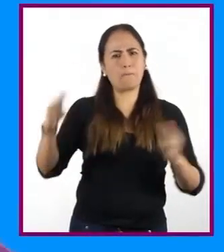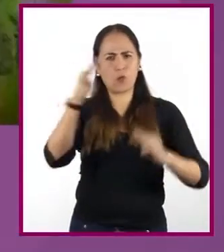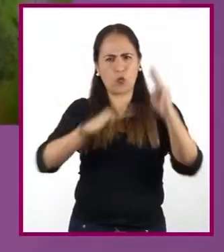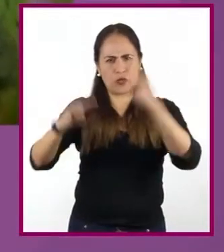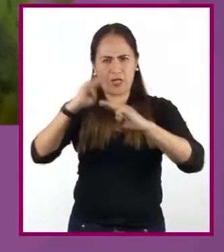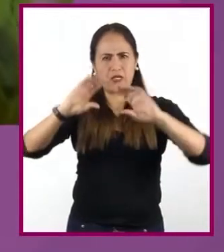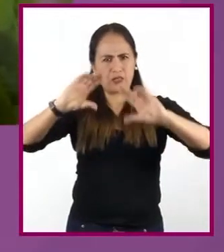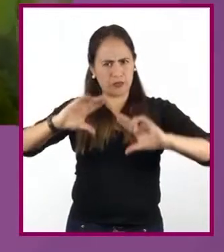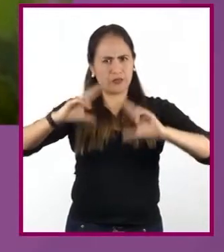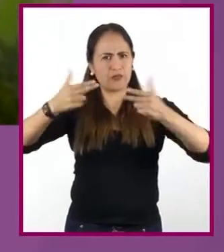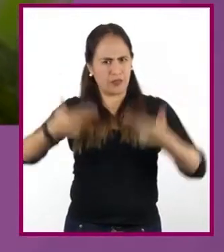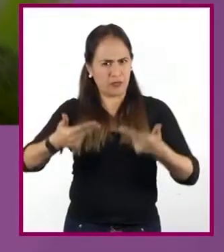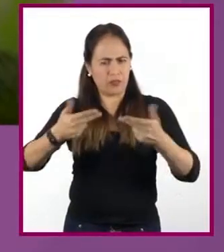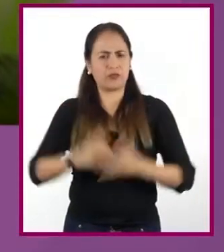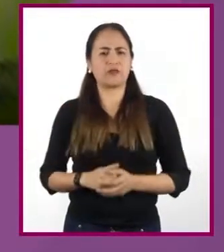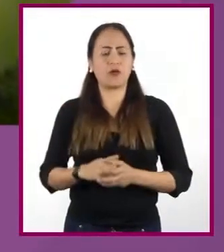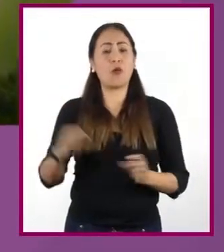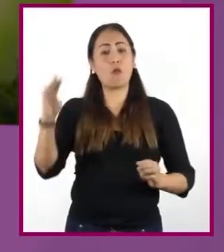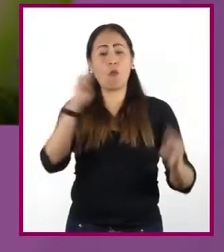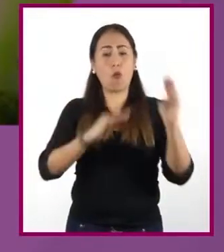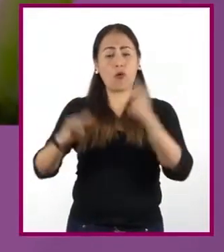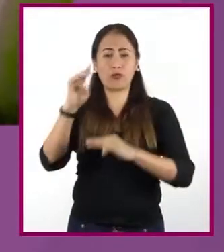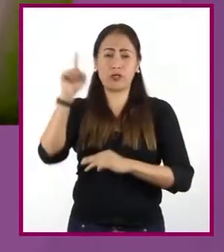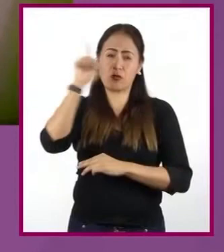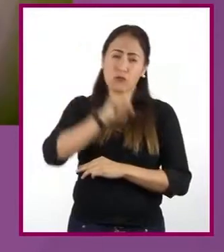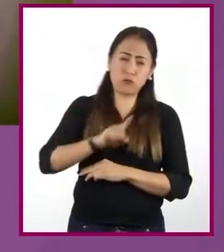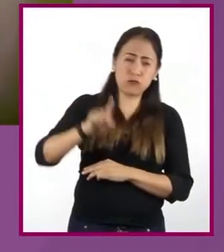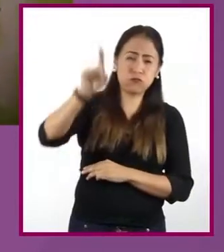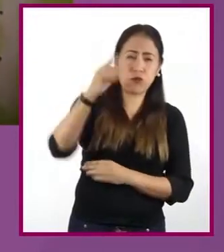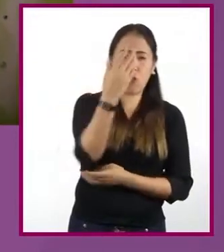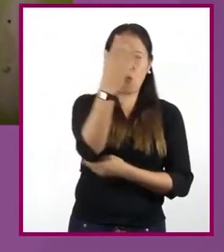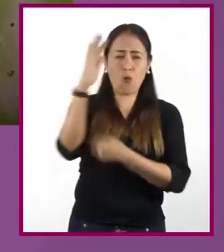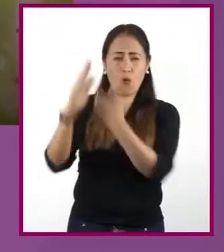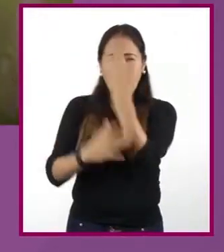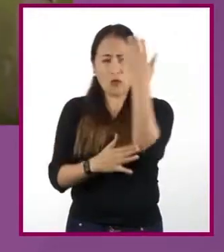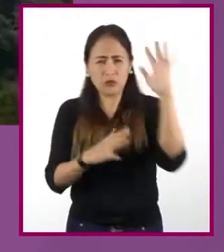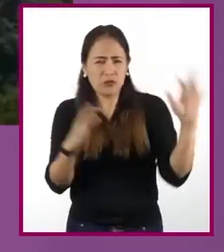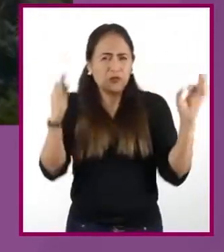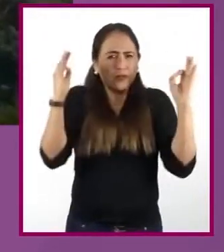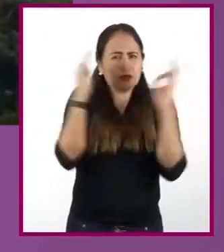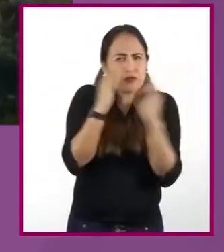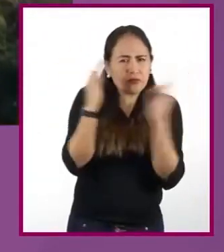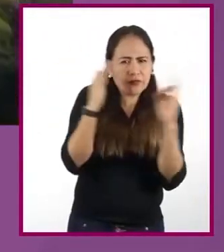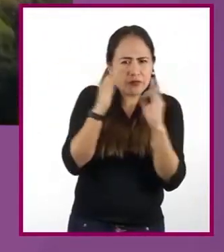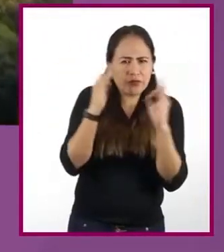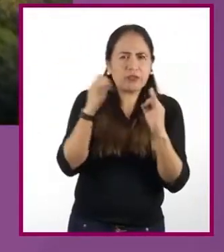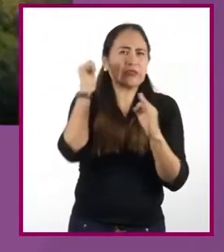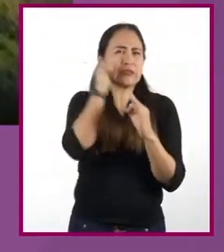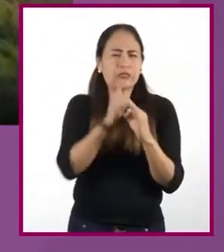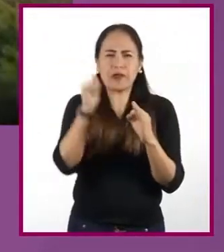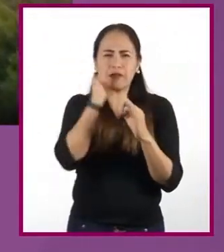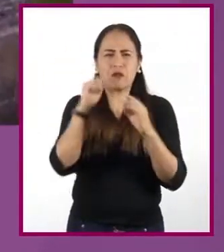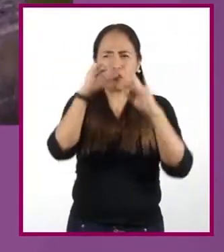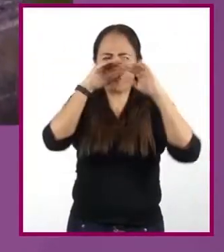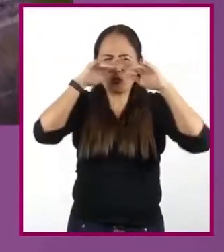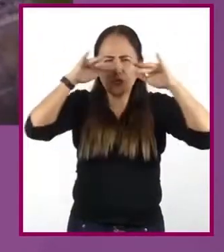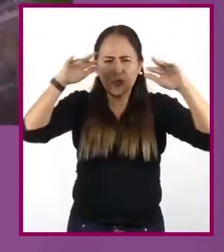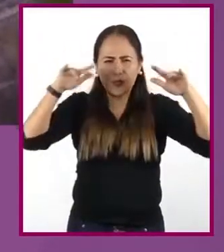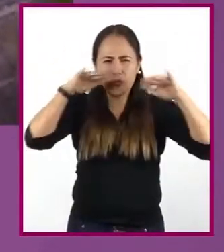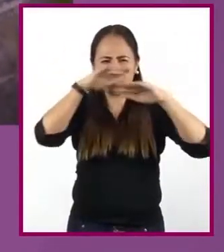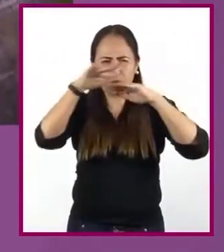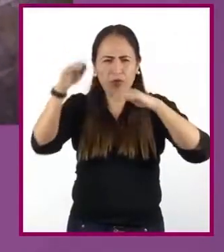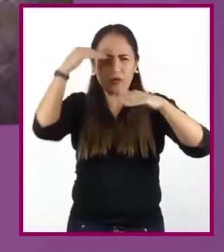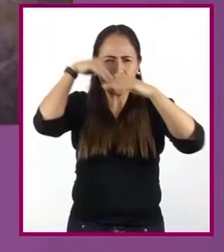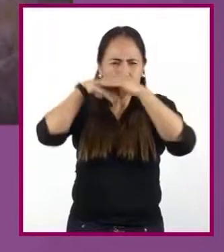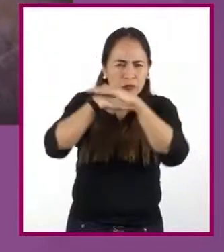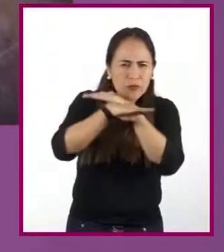Chiapas. Montaña arriba, hacia los fríos bosques de los altos, siempre cubiertos por la densa neblina, para llegar a